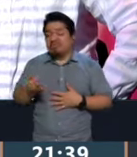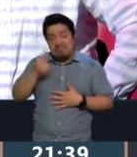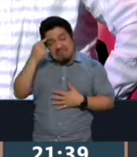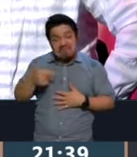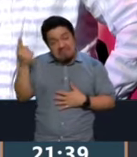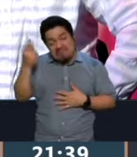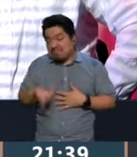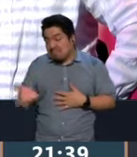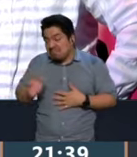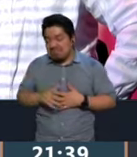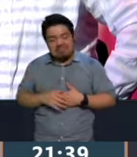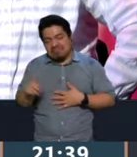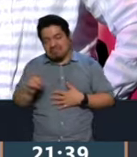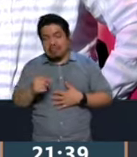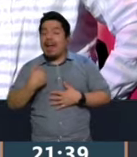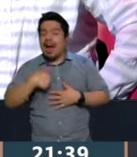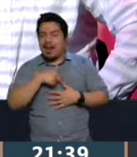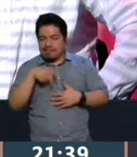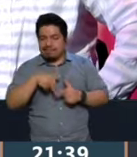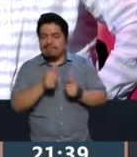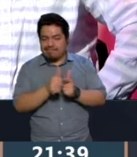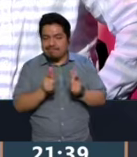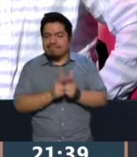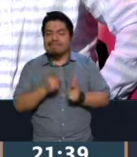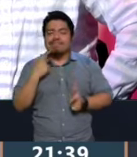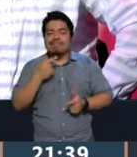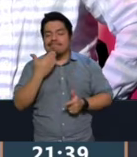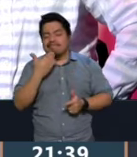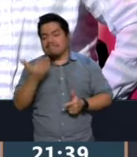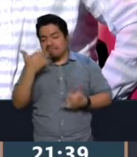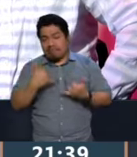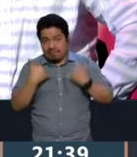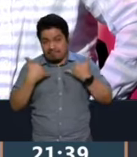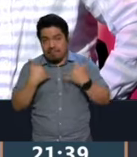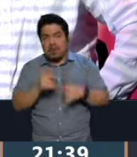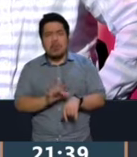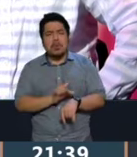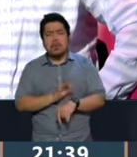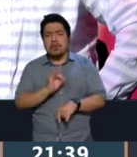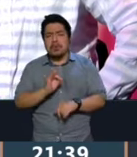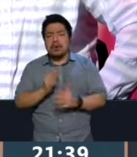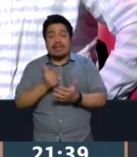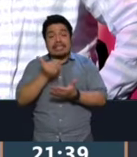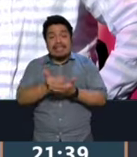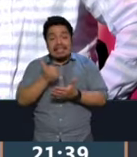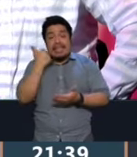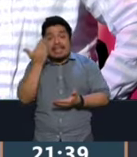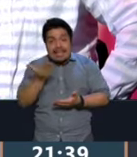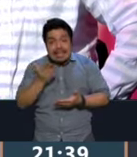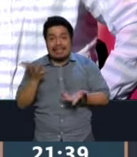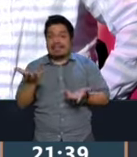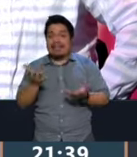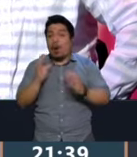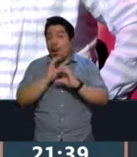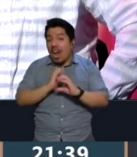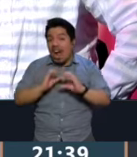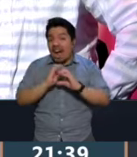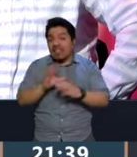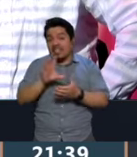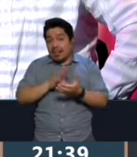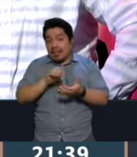en eso? Nosotros hemos logrado que los jóvenes se sientan emocionados con algo, que quieran poner una canción en sus bodas, en